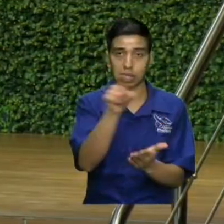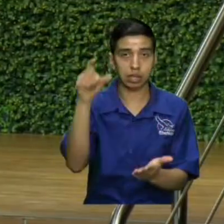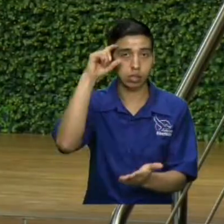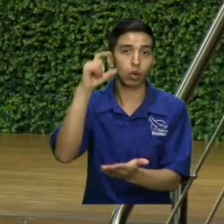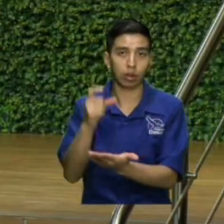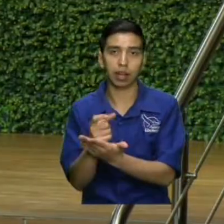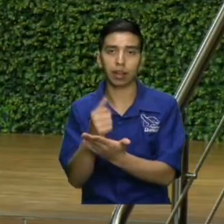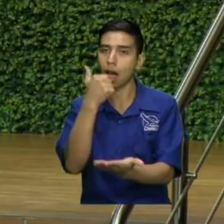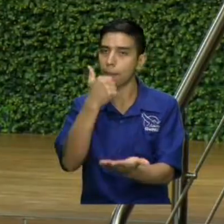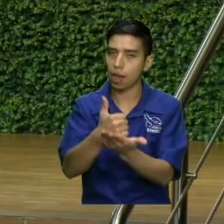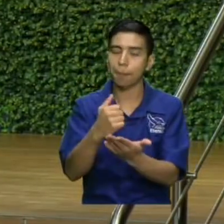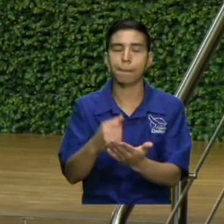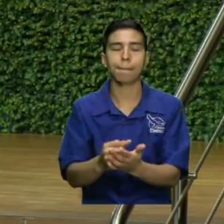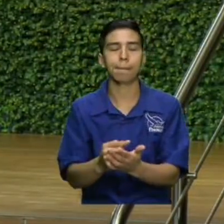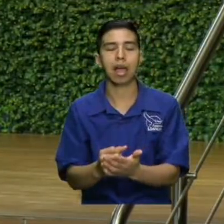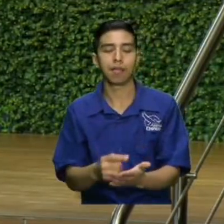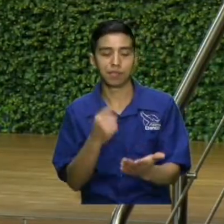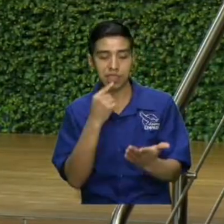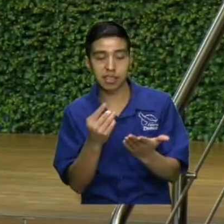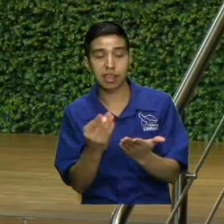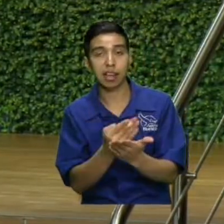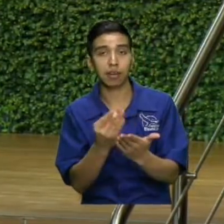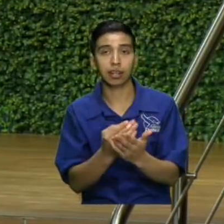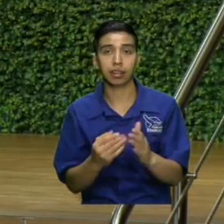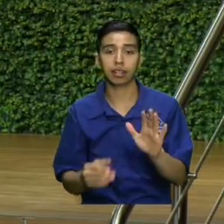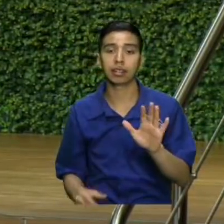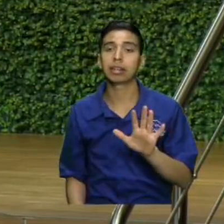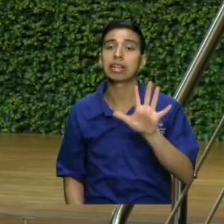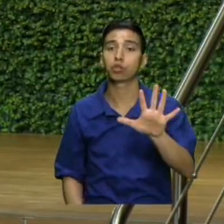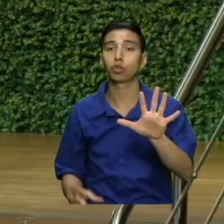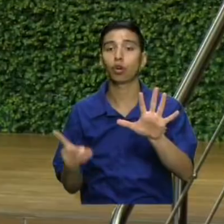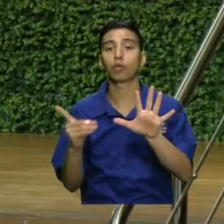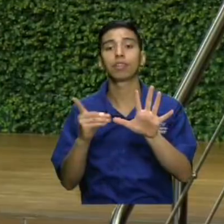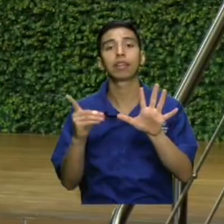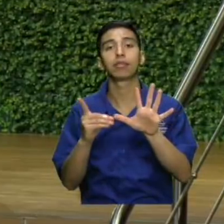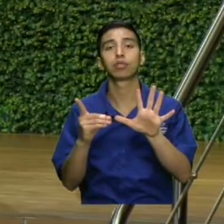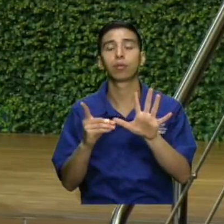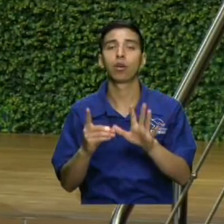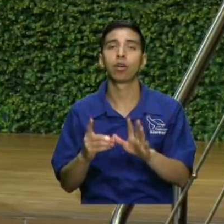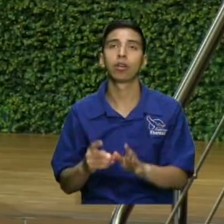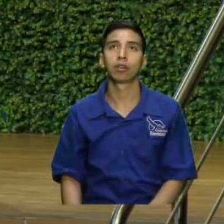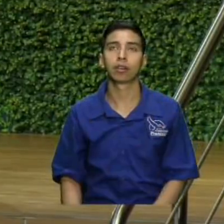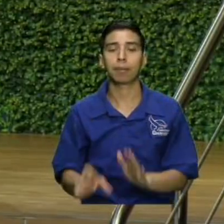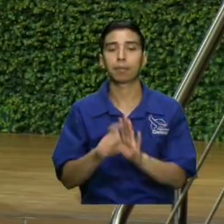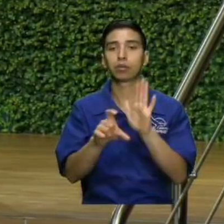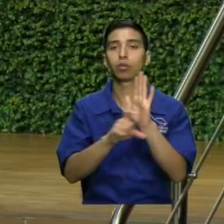pues, Deuteronomio capítulo 21, verso 17